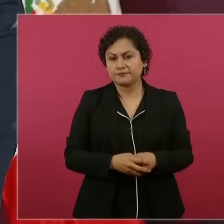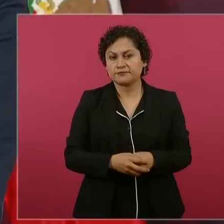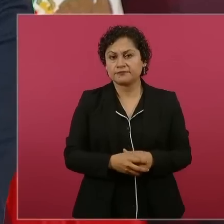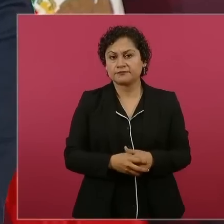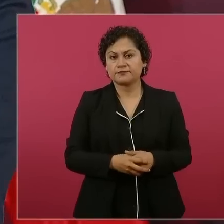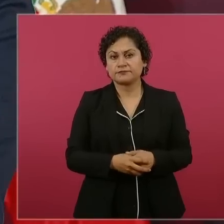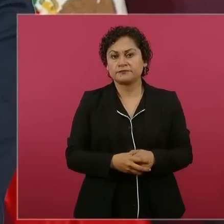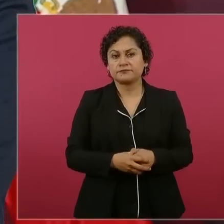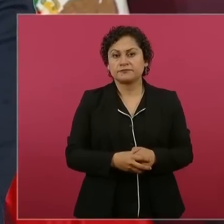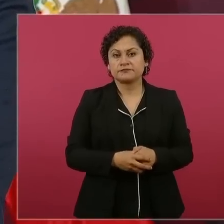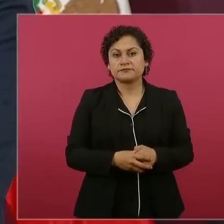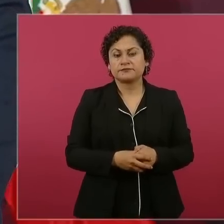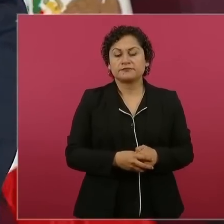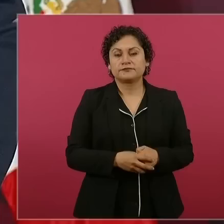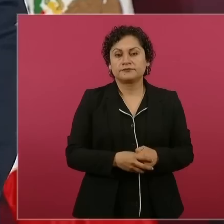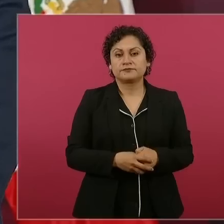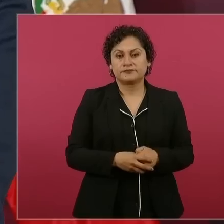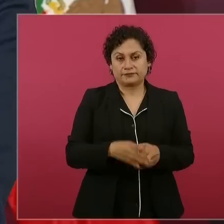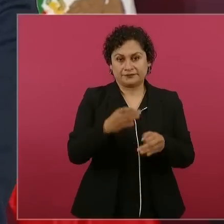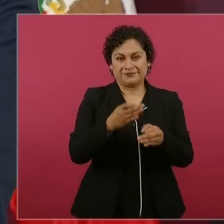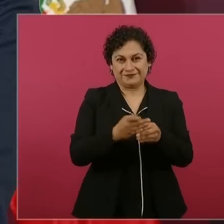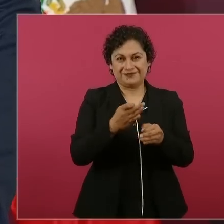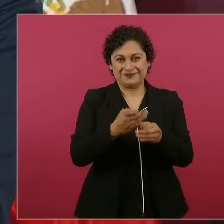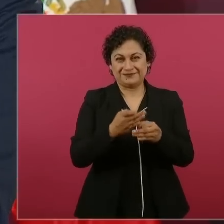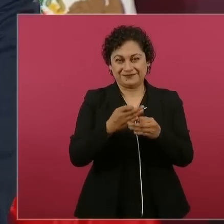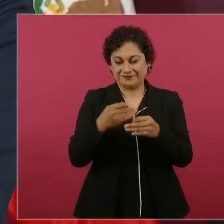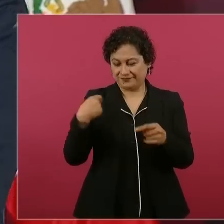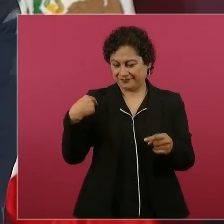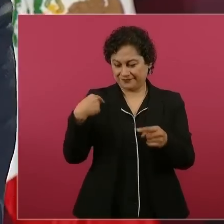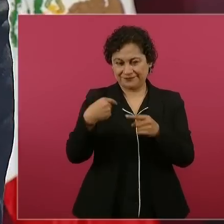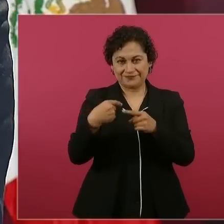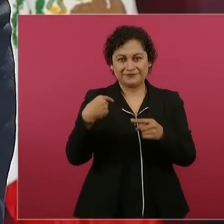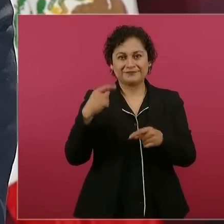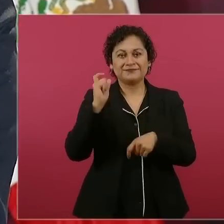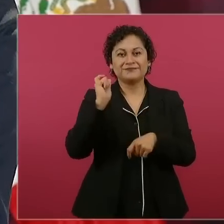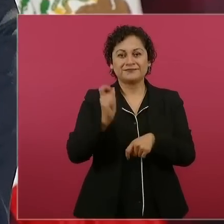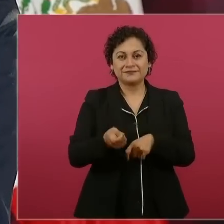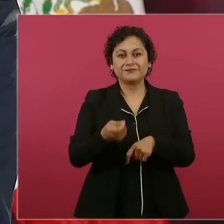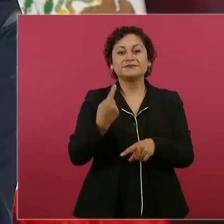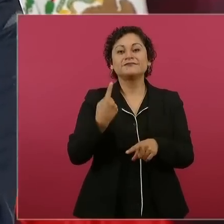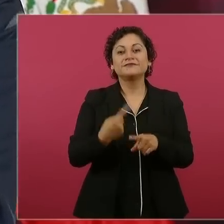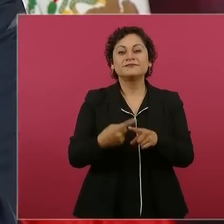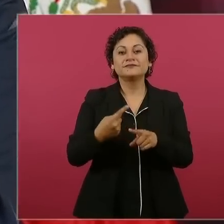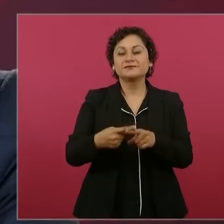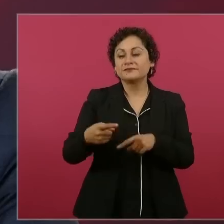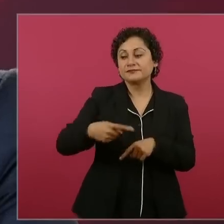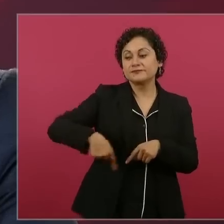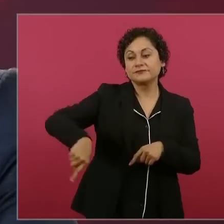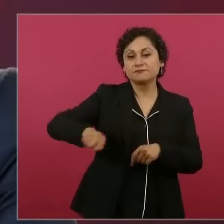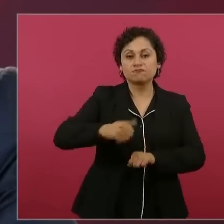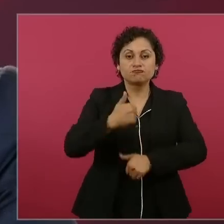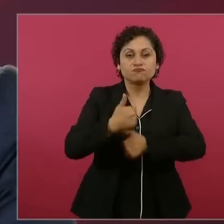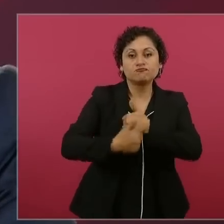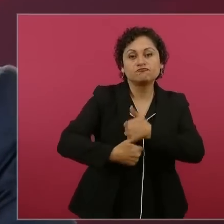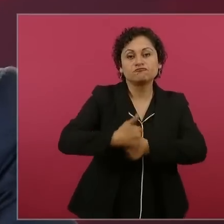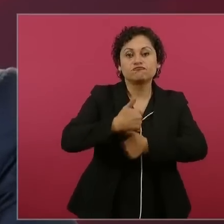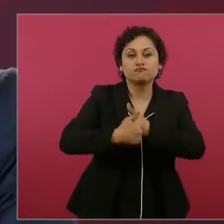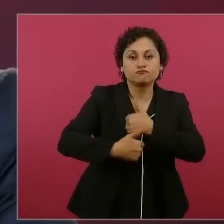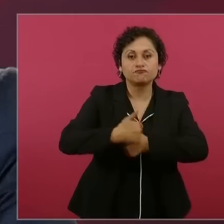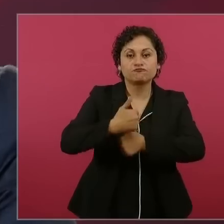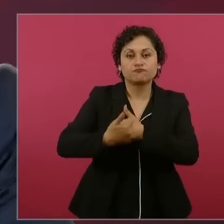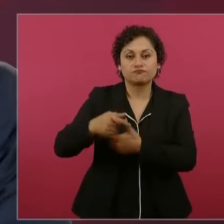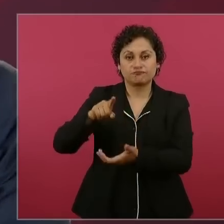que está el proceso para ver quién va a sustituirme en la dirección del movimiento de